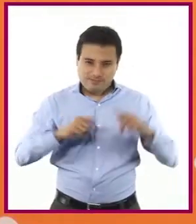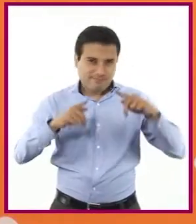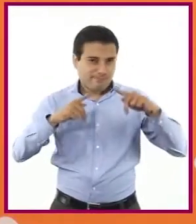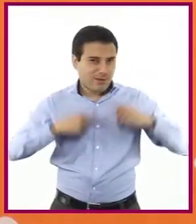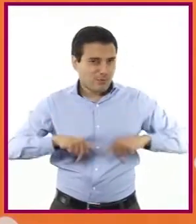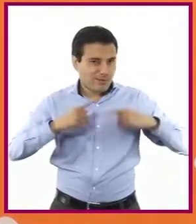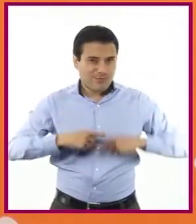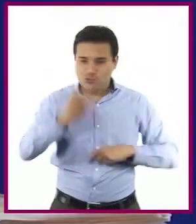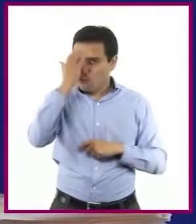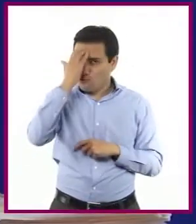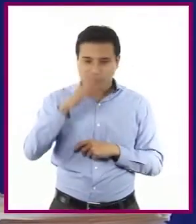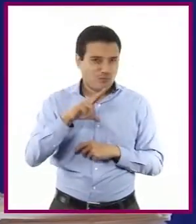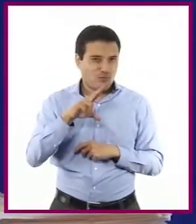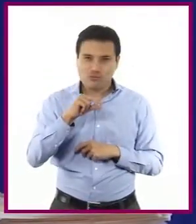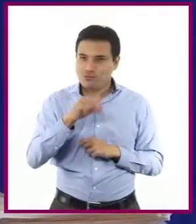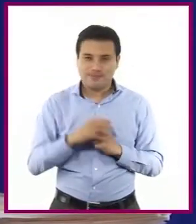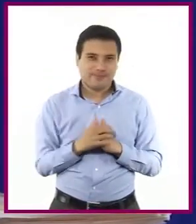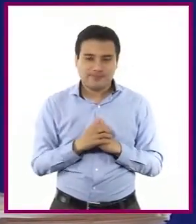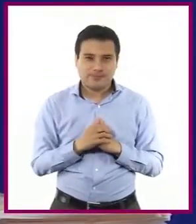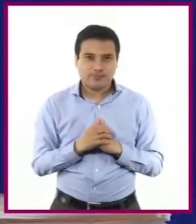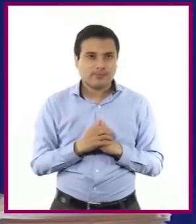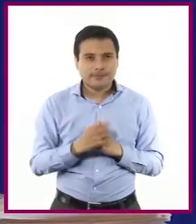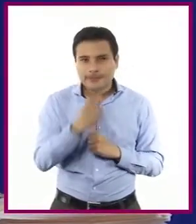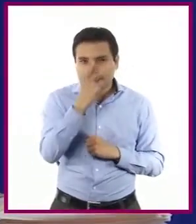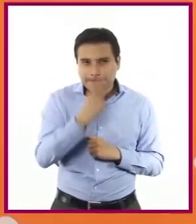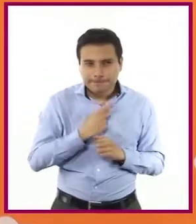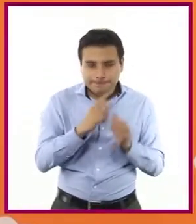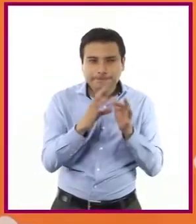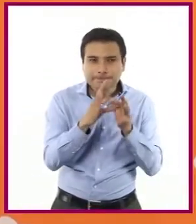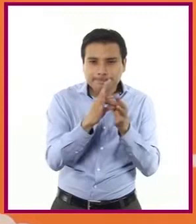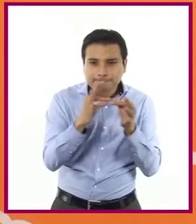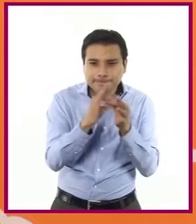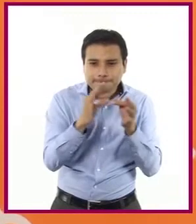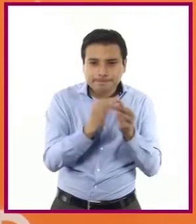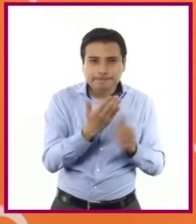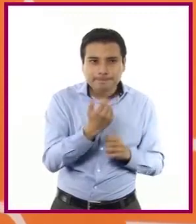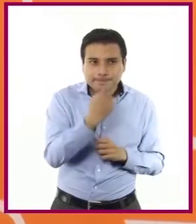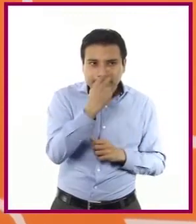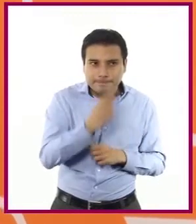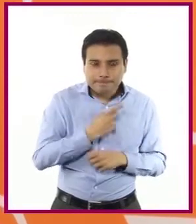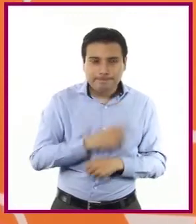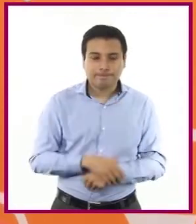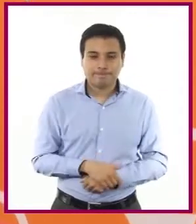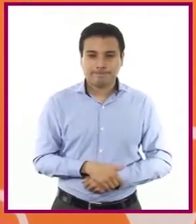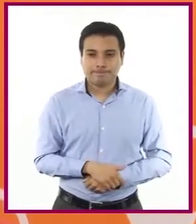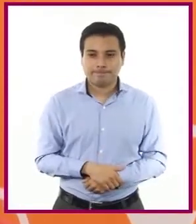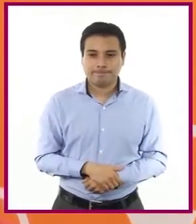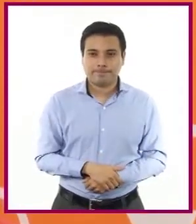más interesante. Cuénteme, profesora. Cuénteme. En